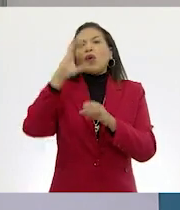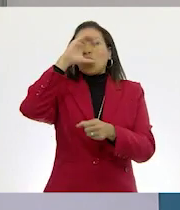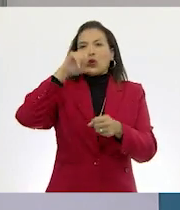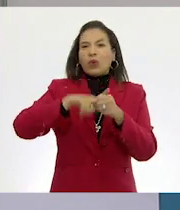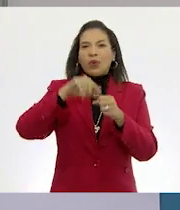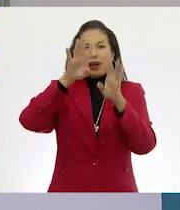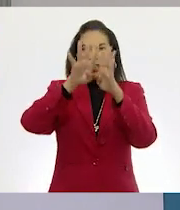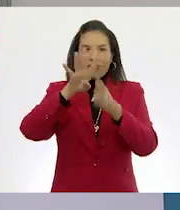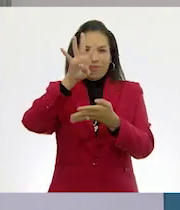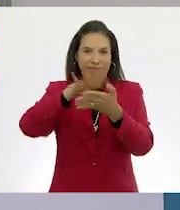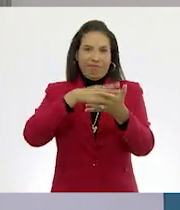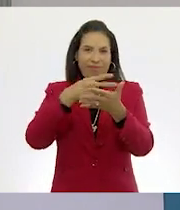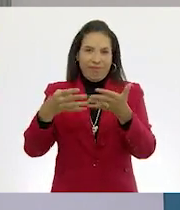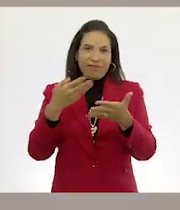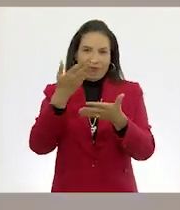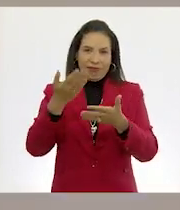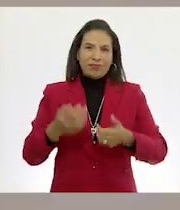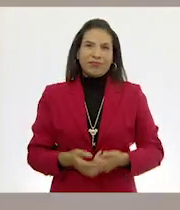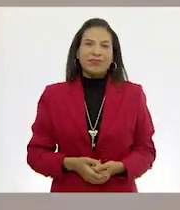tabla. Claro que sí, maestra.